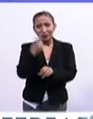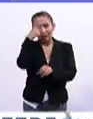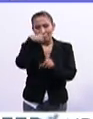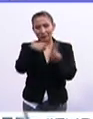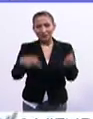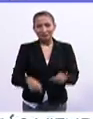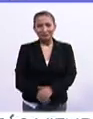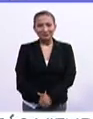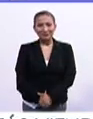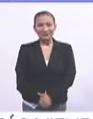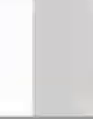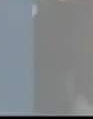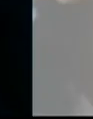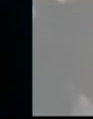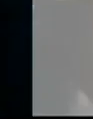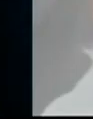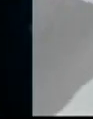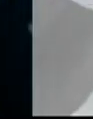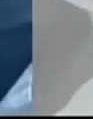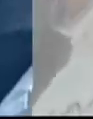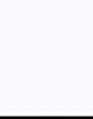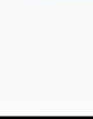media.